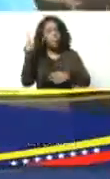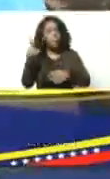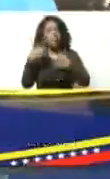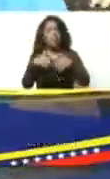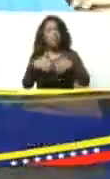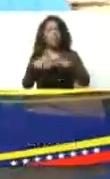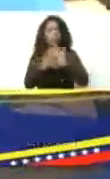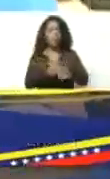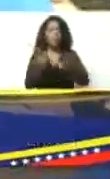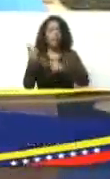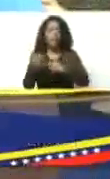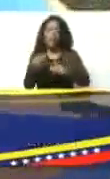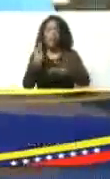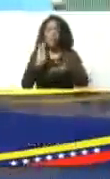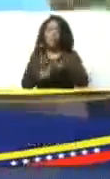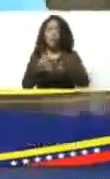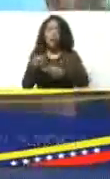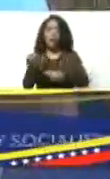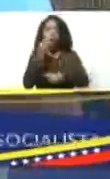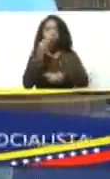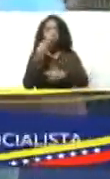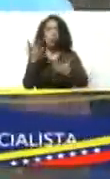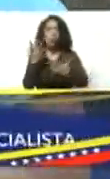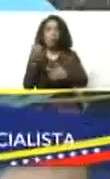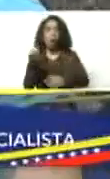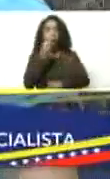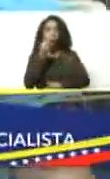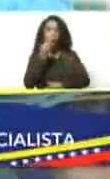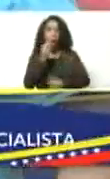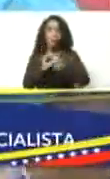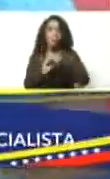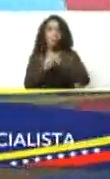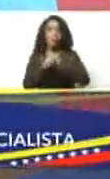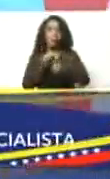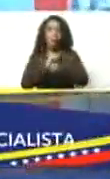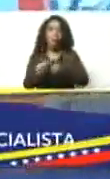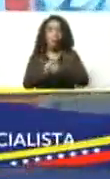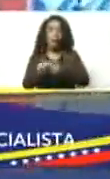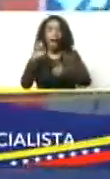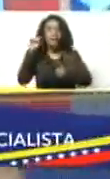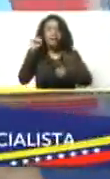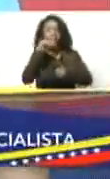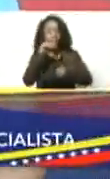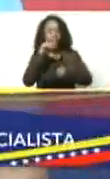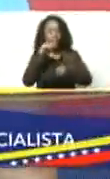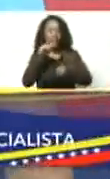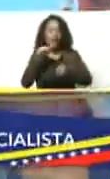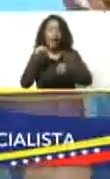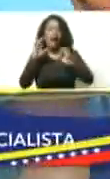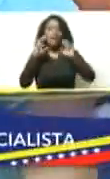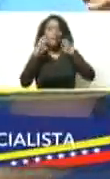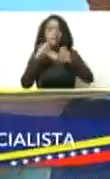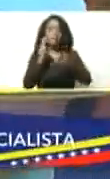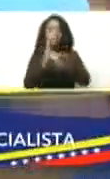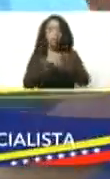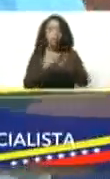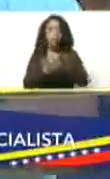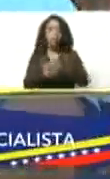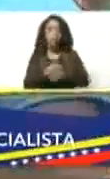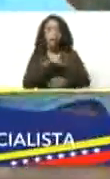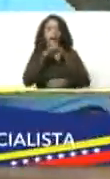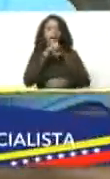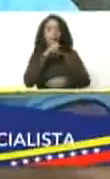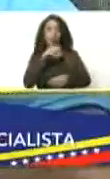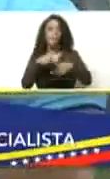industrialización. ¿Y qué le echan para comer, perrarina? No, comen papa rallada, zanahoria, maíz picado y hasta perrarina. Ahorita estamos en todo